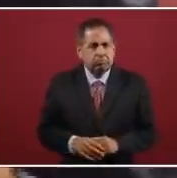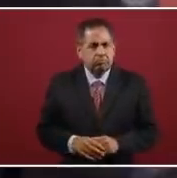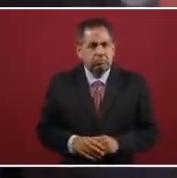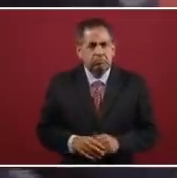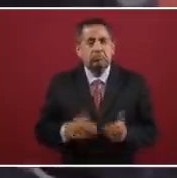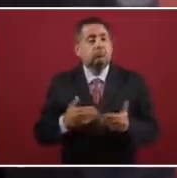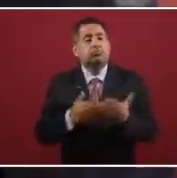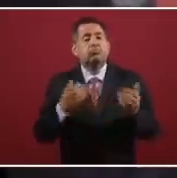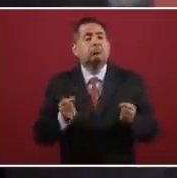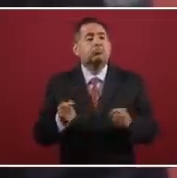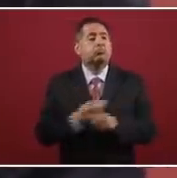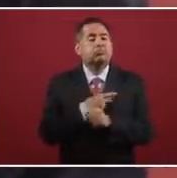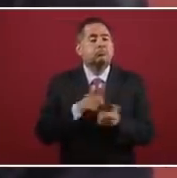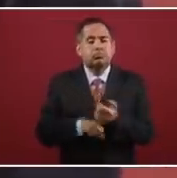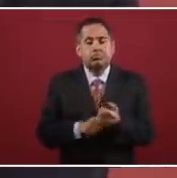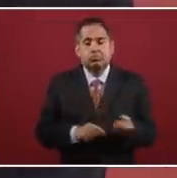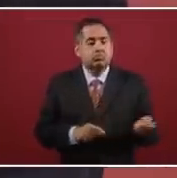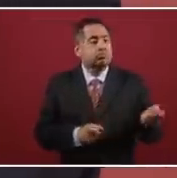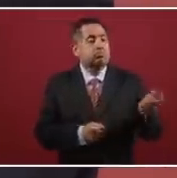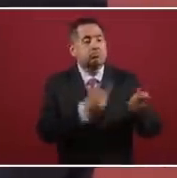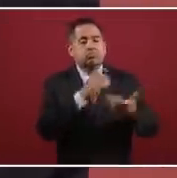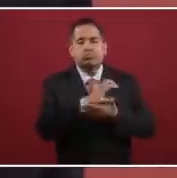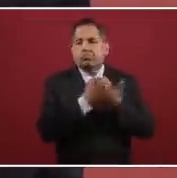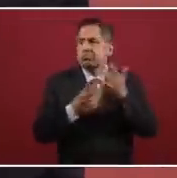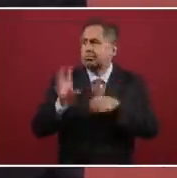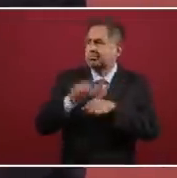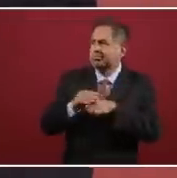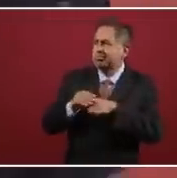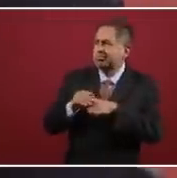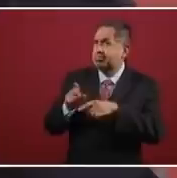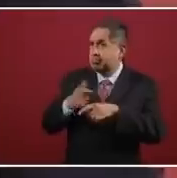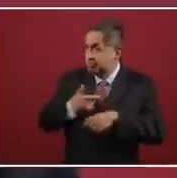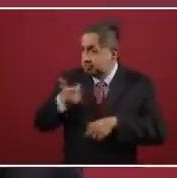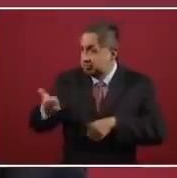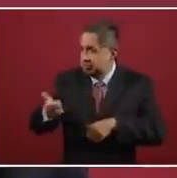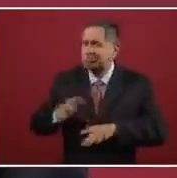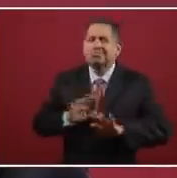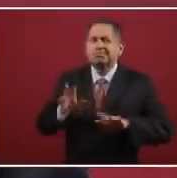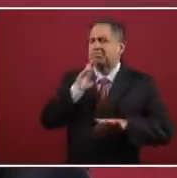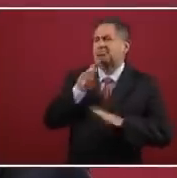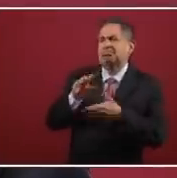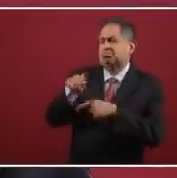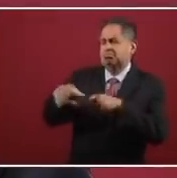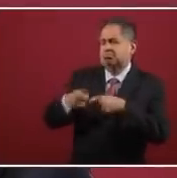ahora están regresando las concesiones.